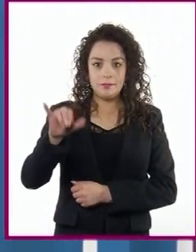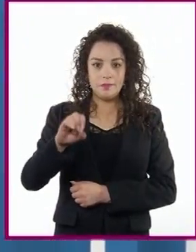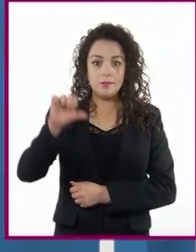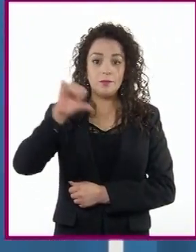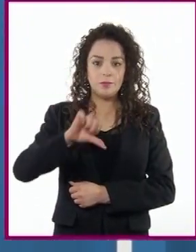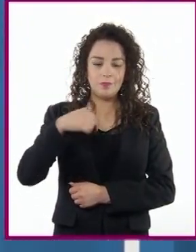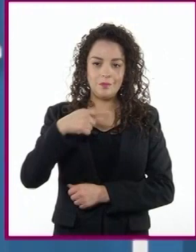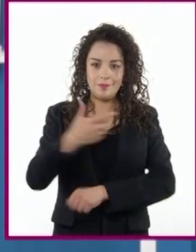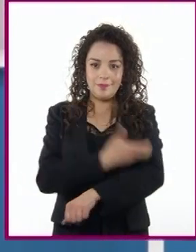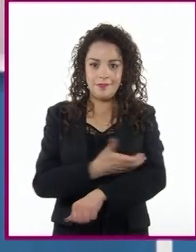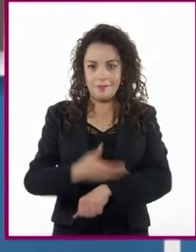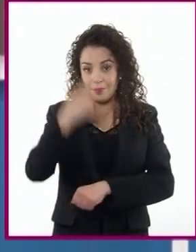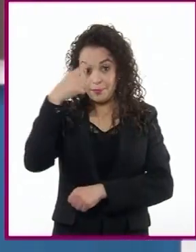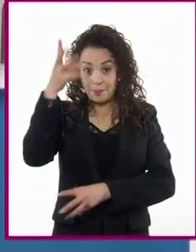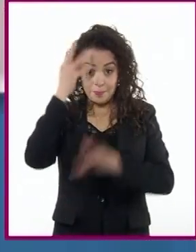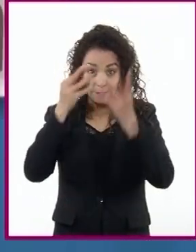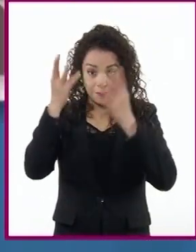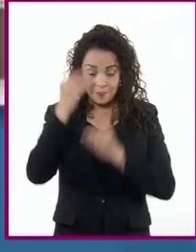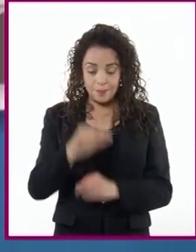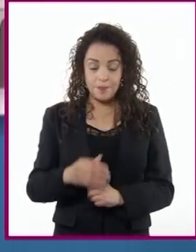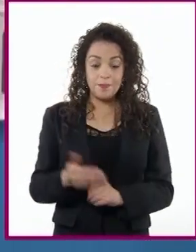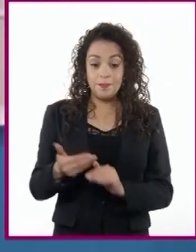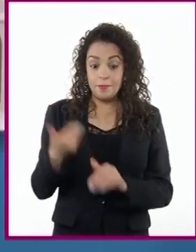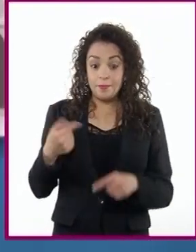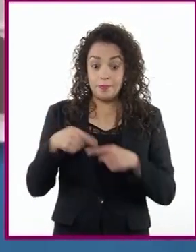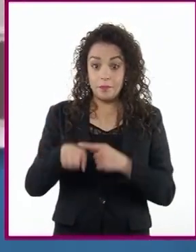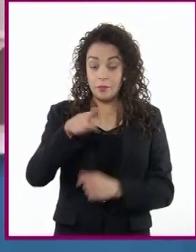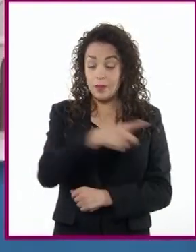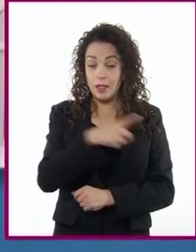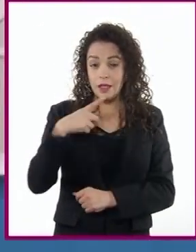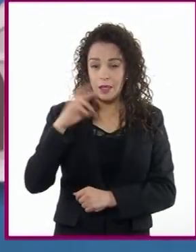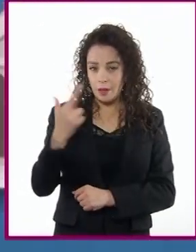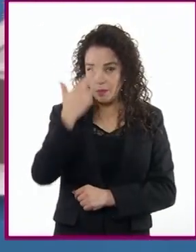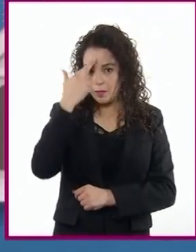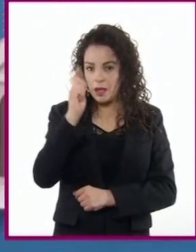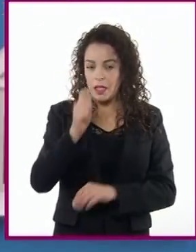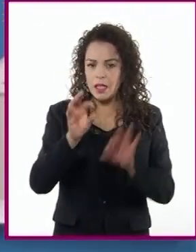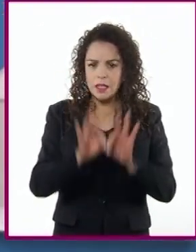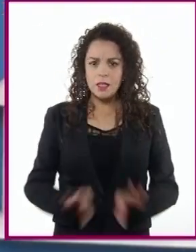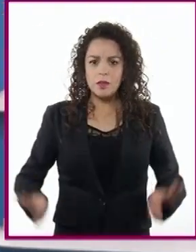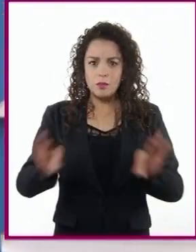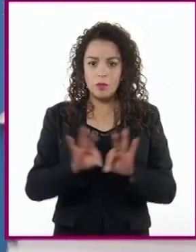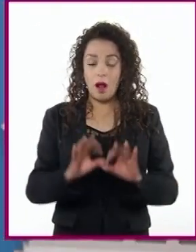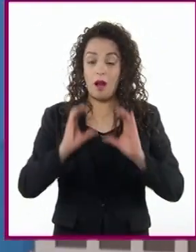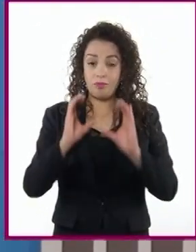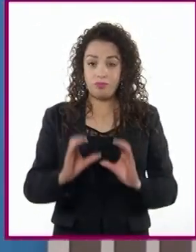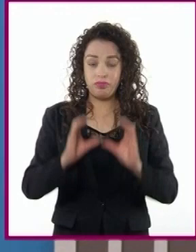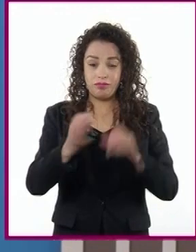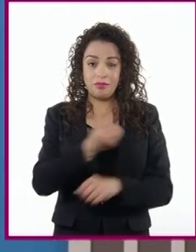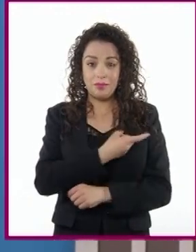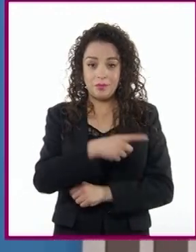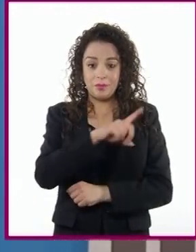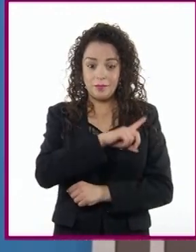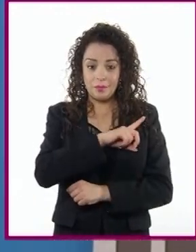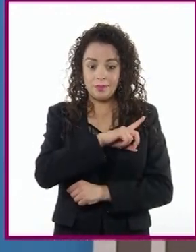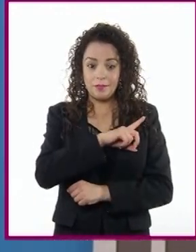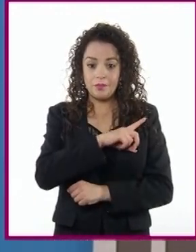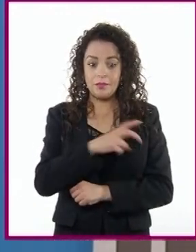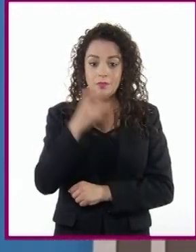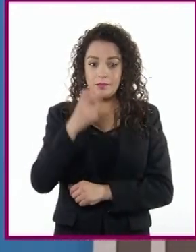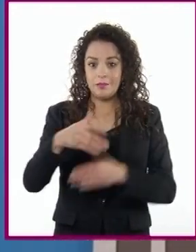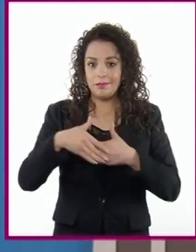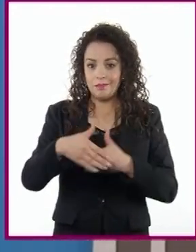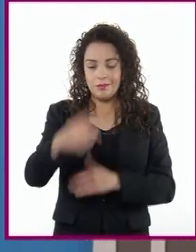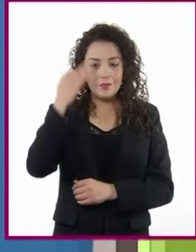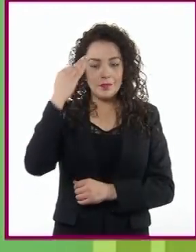sesión. Antes de iniciar, recuerden que es muy importante llevar a la práctica las medidas sanitarias que se han implementado durante la